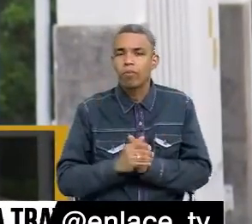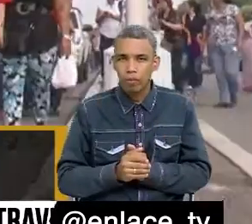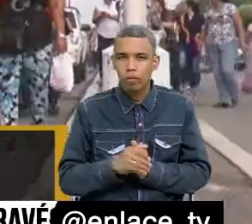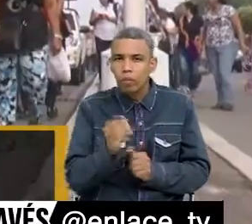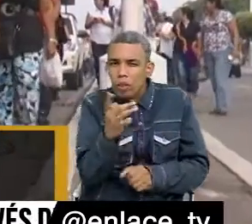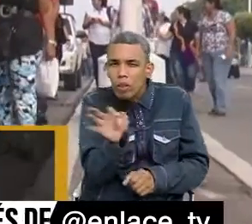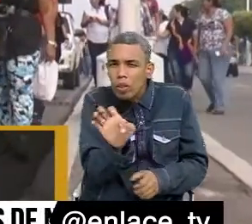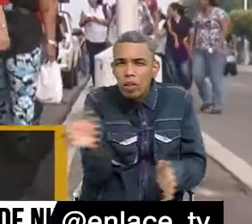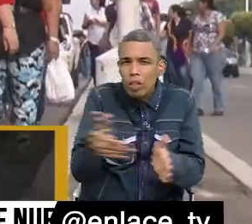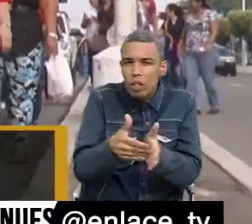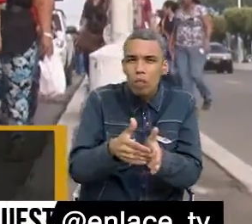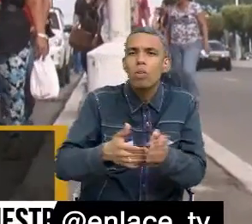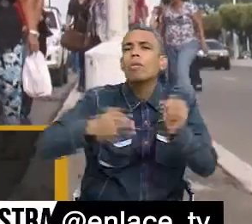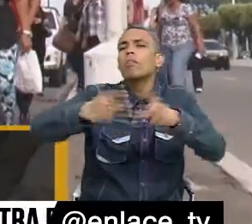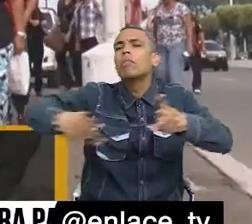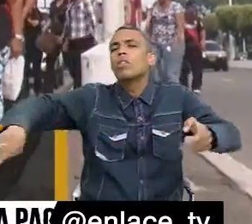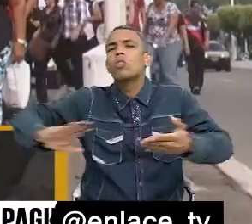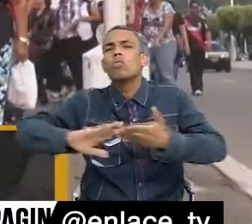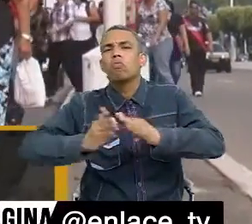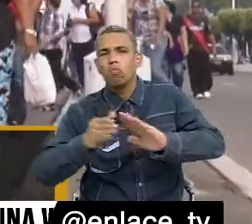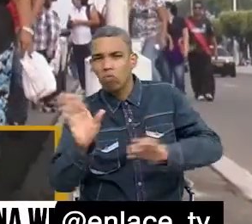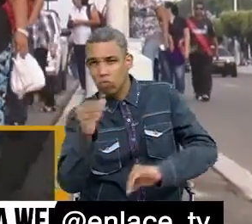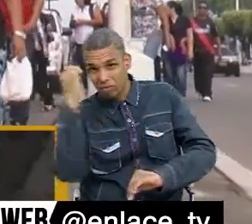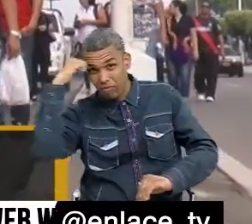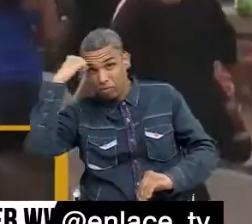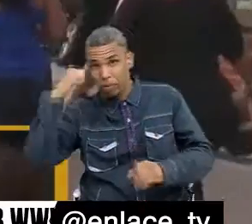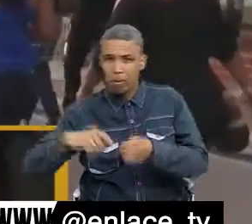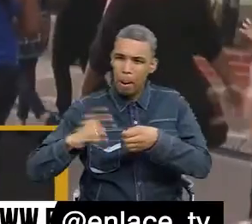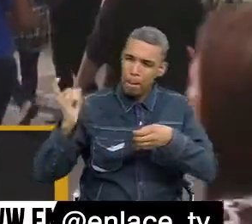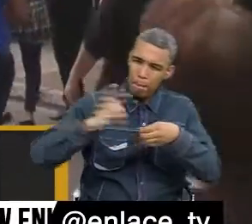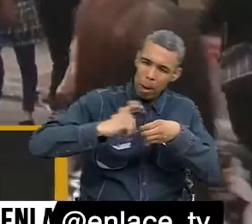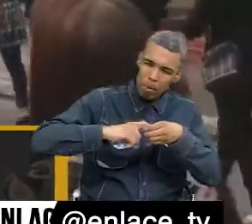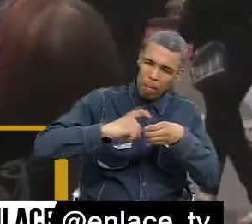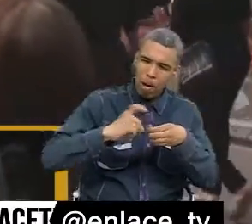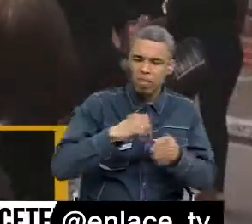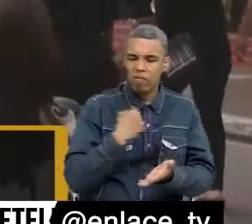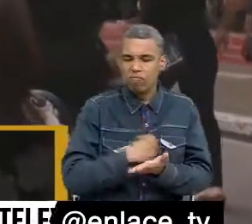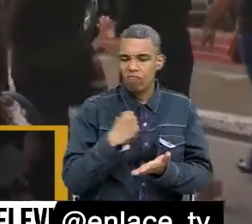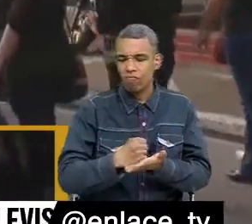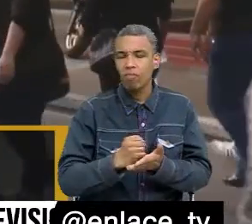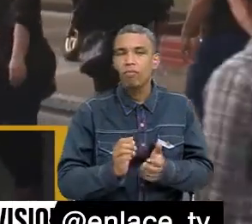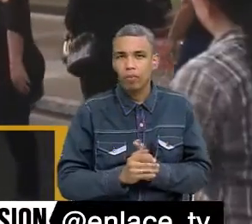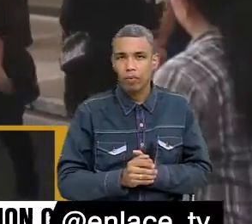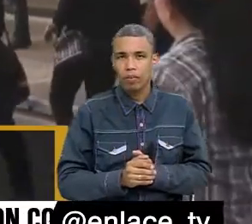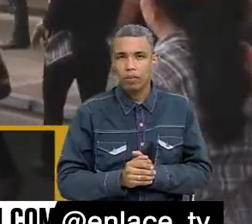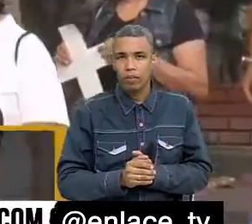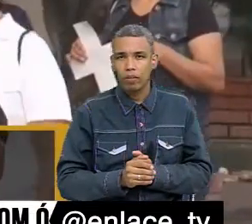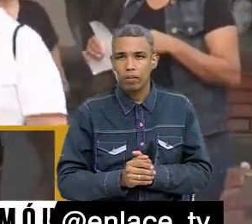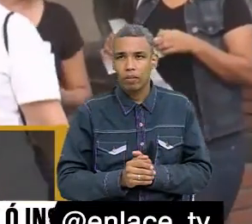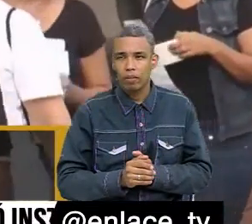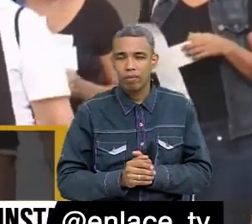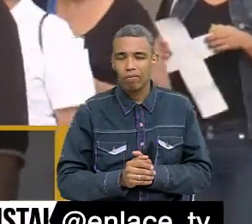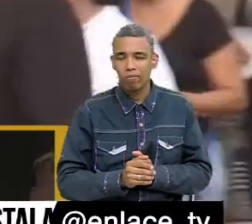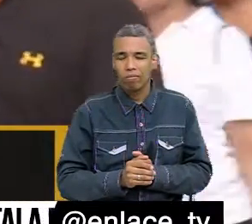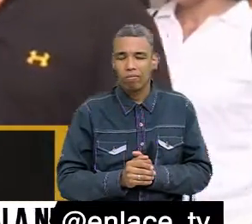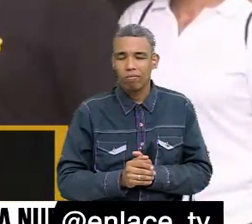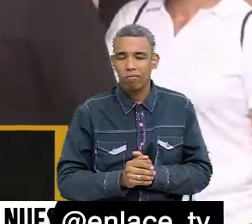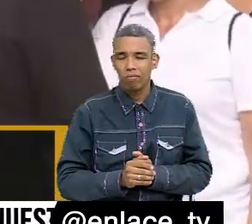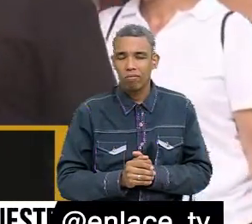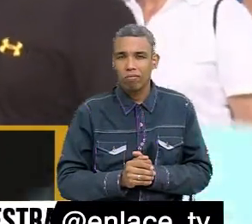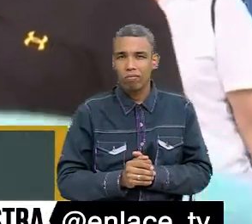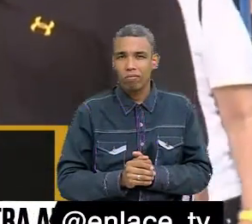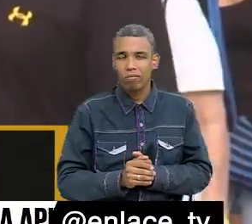19.000, 6.000 docentes quedan faltándole uno de los criterios de la evaluación y los demás le quedan